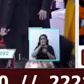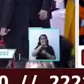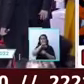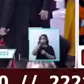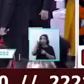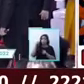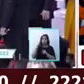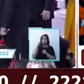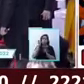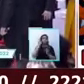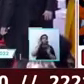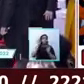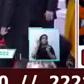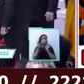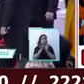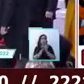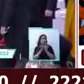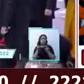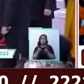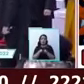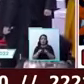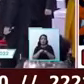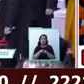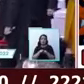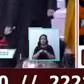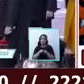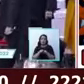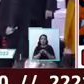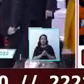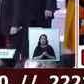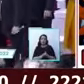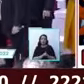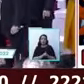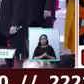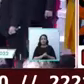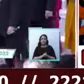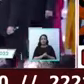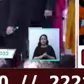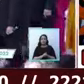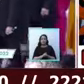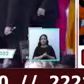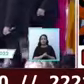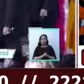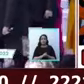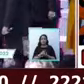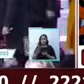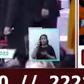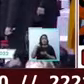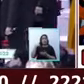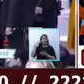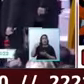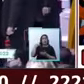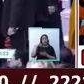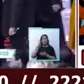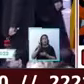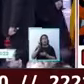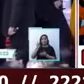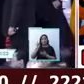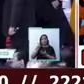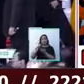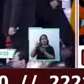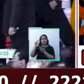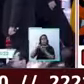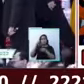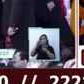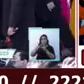a la gente de Surco de Caña y Mojojona, gracias por escucharnos. Otra comunicación, vamos, recuerden,